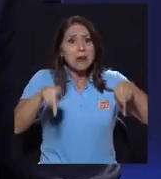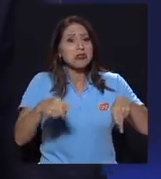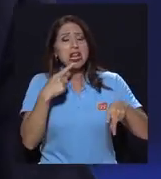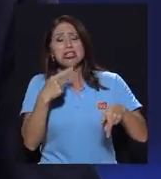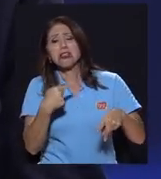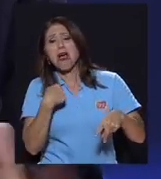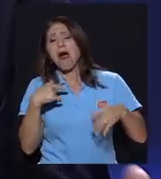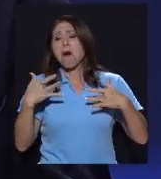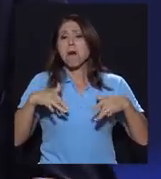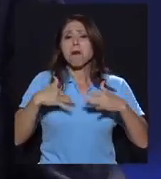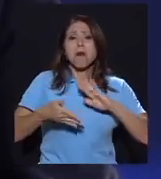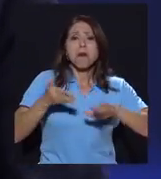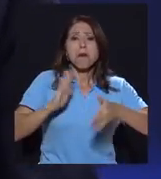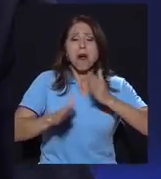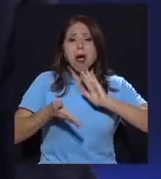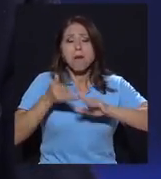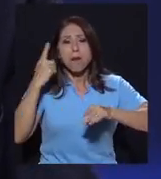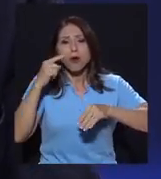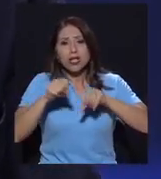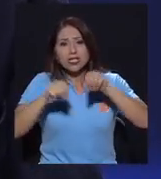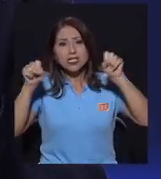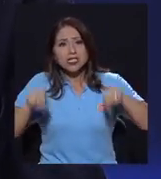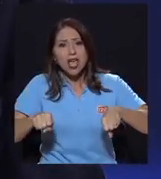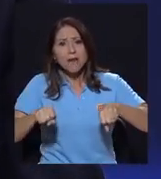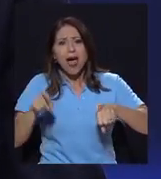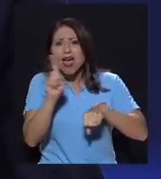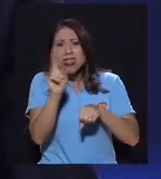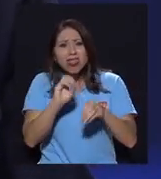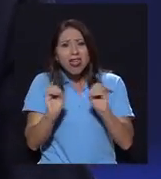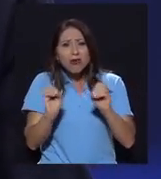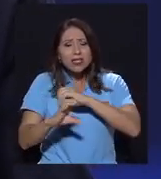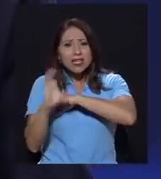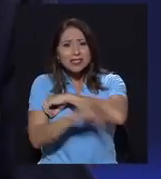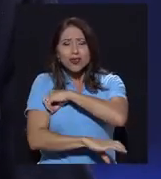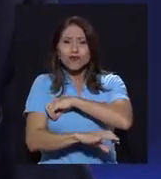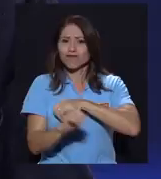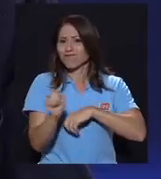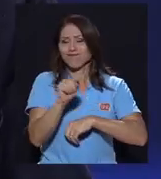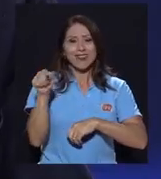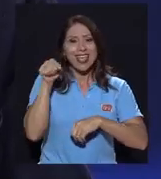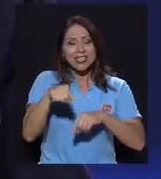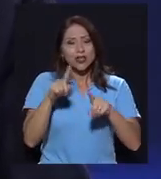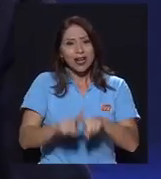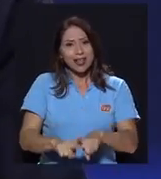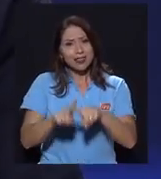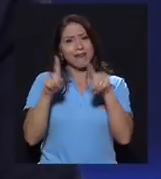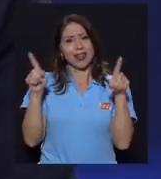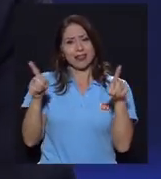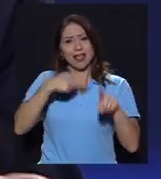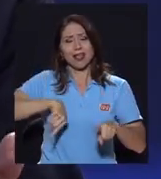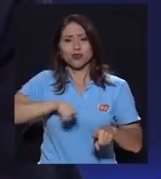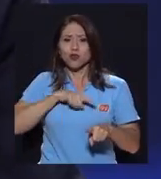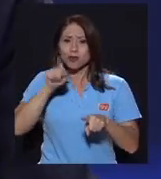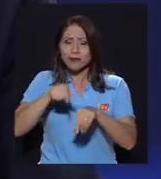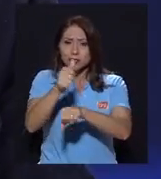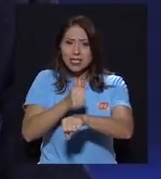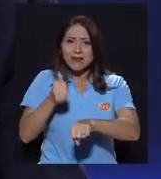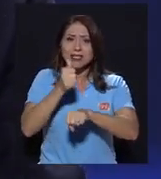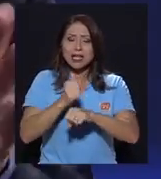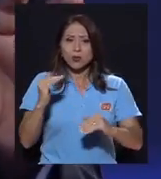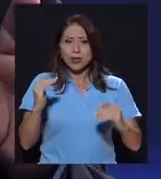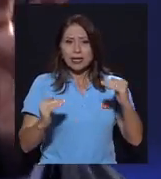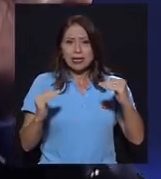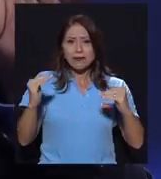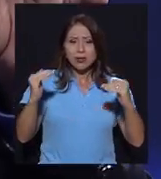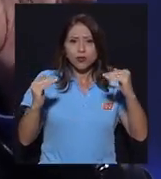salir con las hojas porque el sistema no permite ni siquiera una sanción eso me parece que la gran diferencia en la que tenemos que establecer un equilibrio